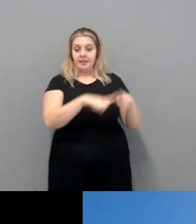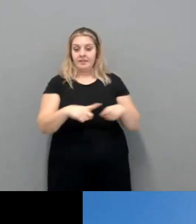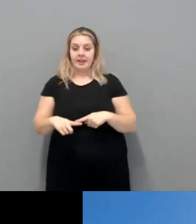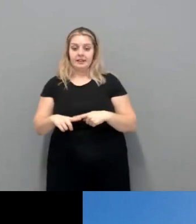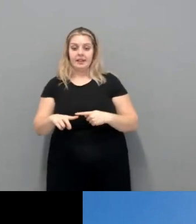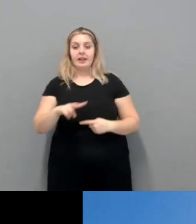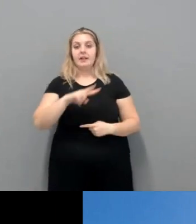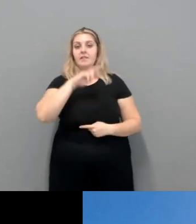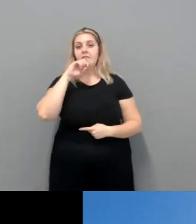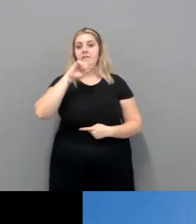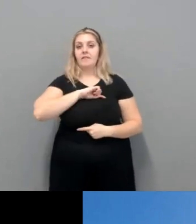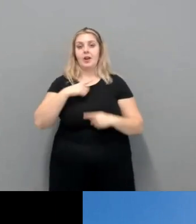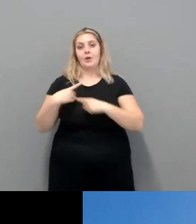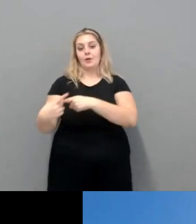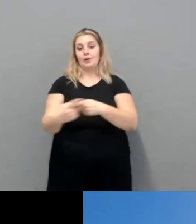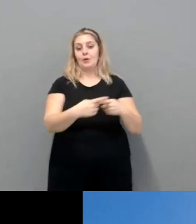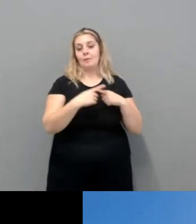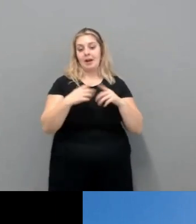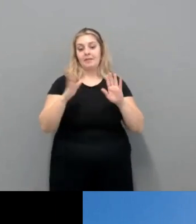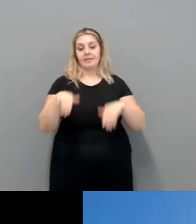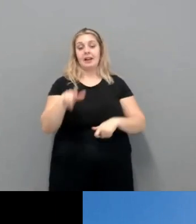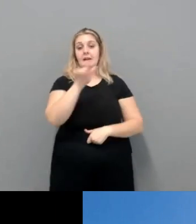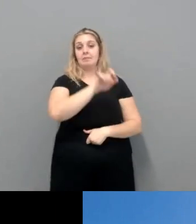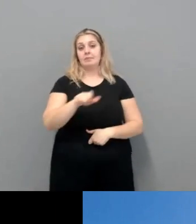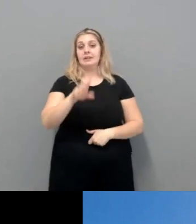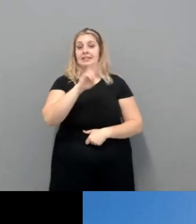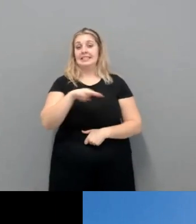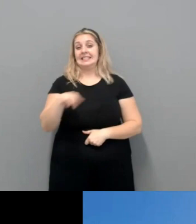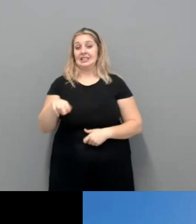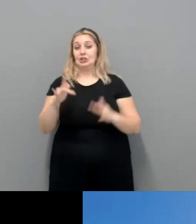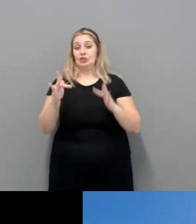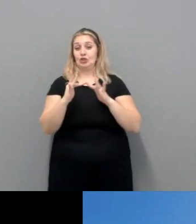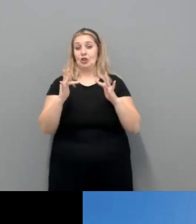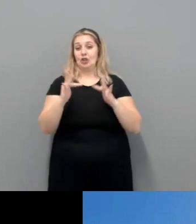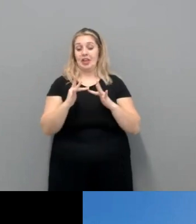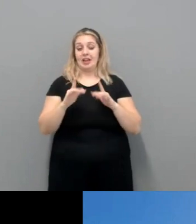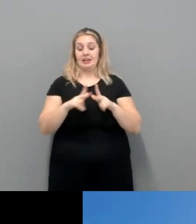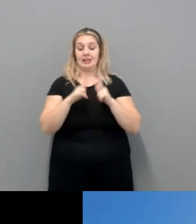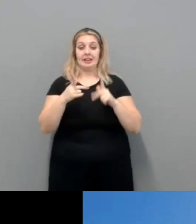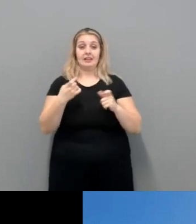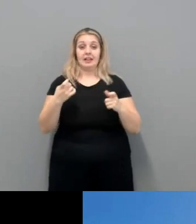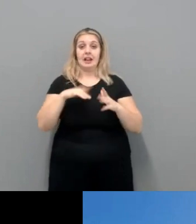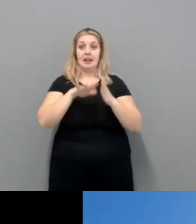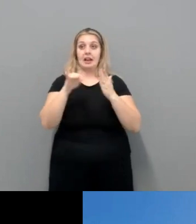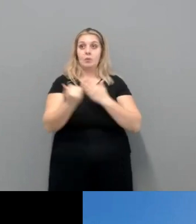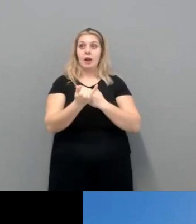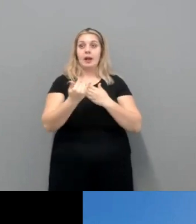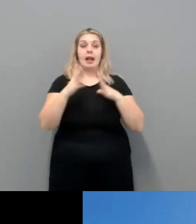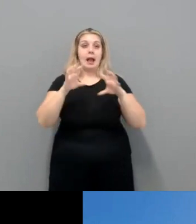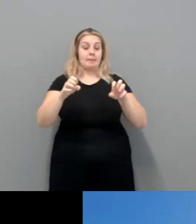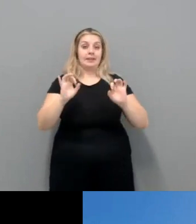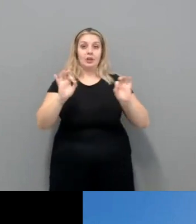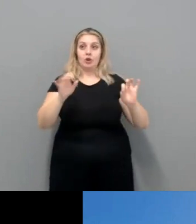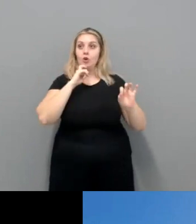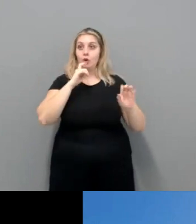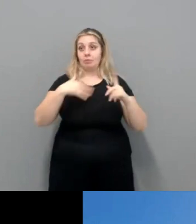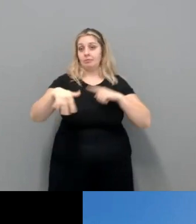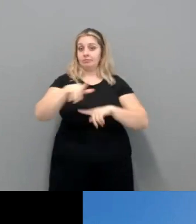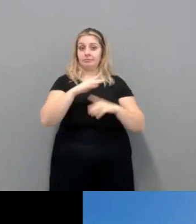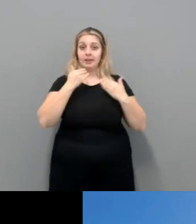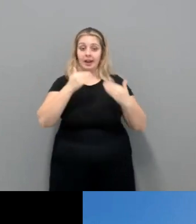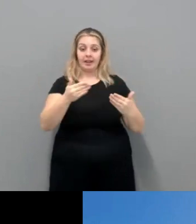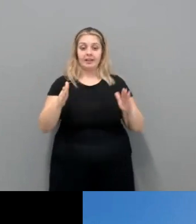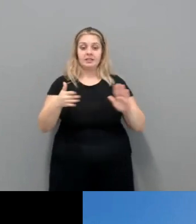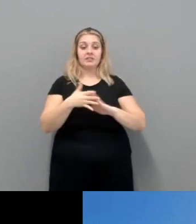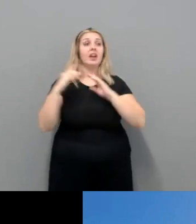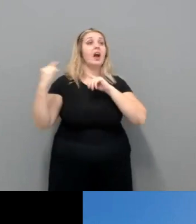valores. Y al final somos seres sociales y necesitamos oportunidades para aprender, y el lenguaje se desarrolla así. Así que no hay que entrar